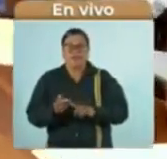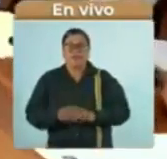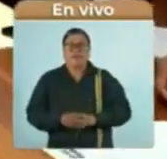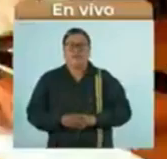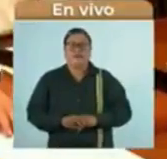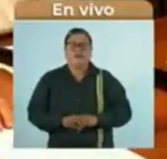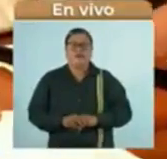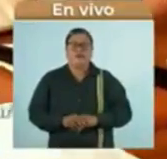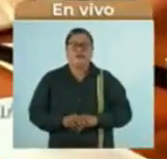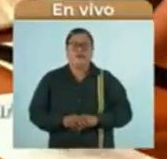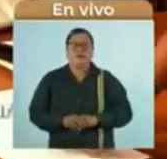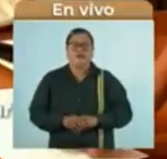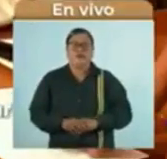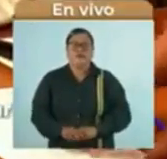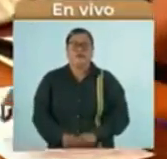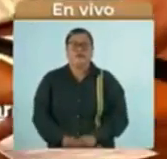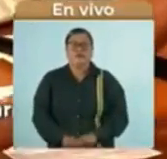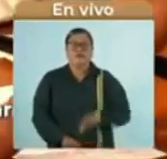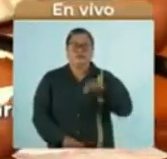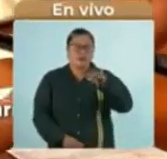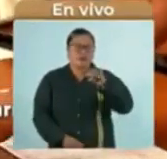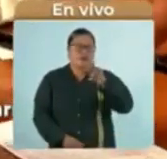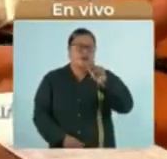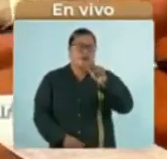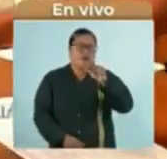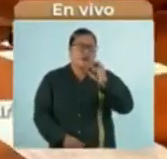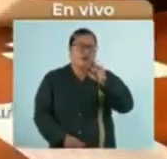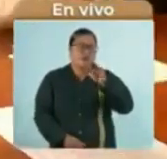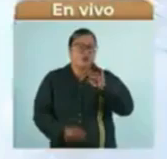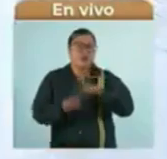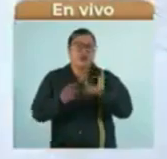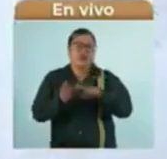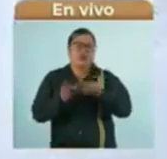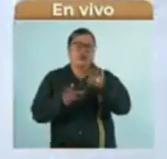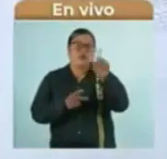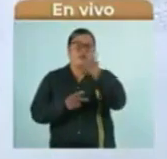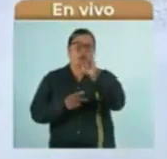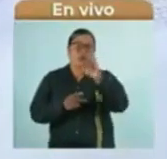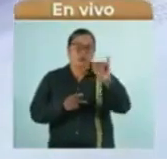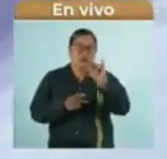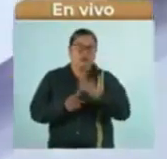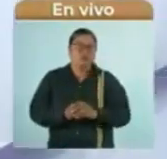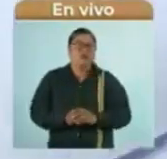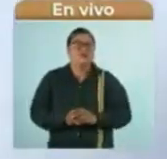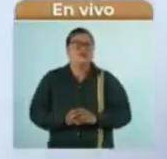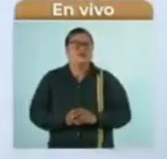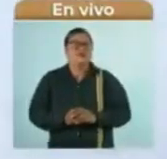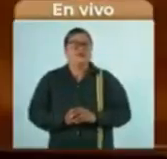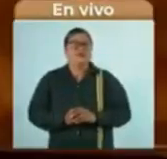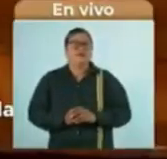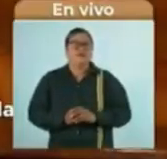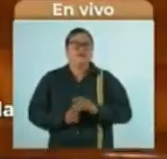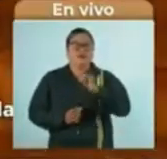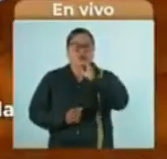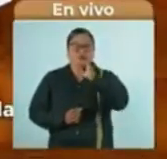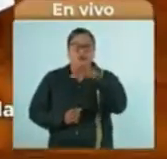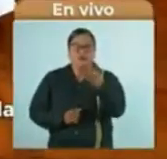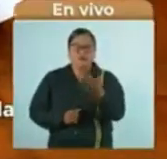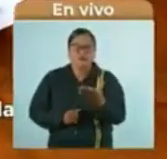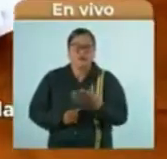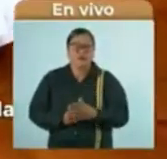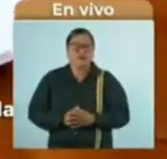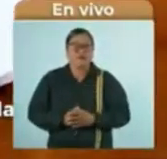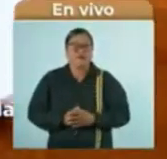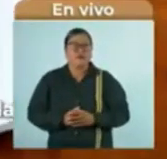a anop palera y simatlan de Lázaro Cárdenas tenemos de la misma